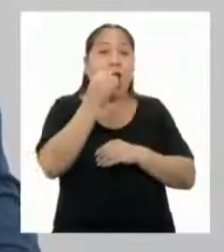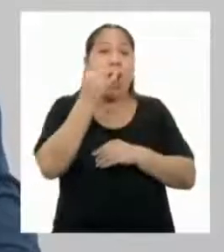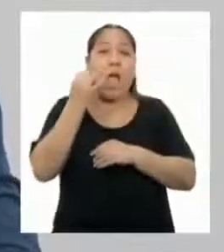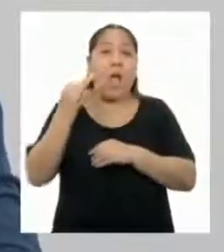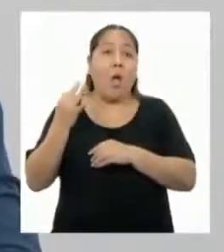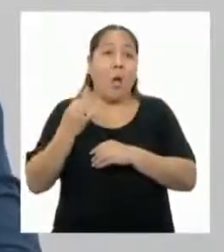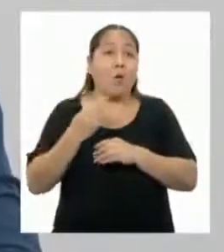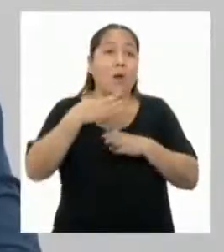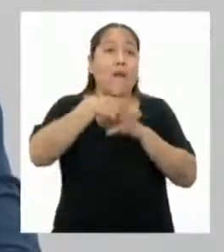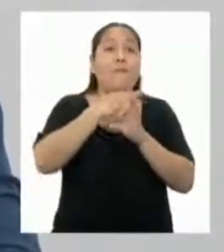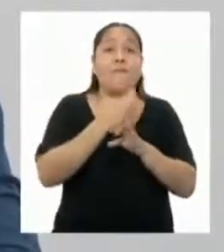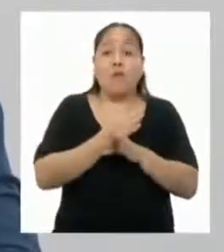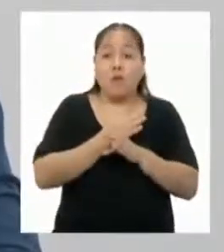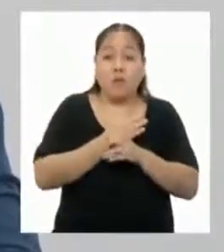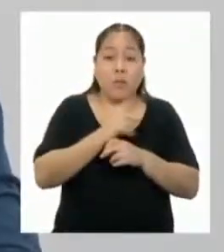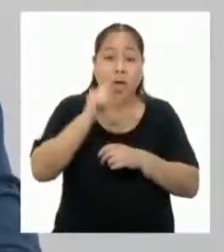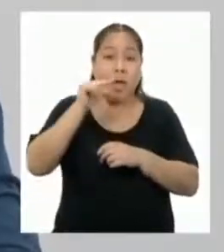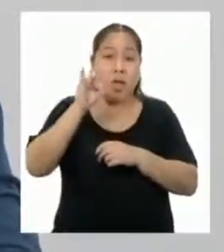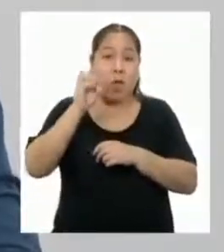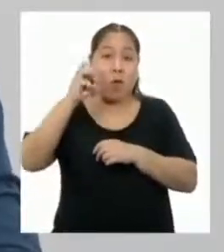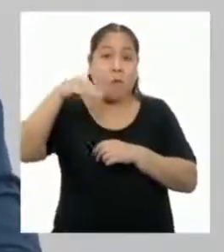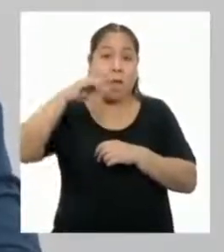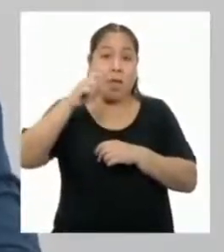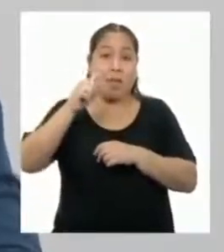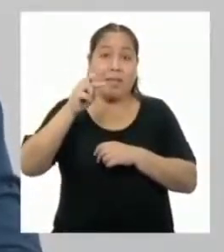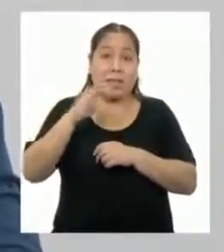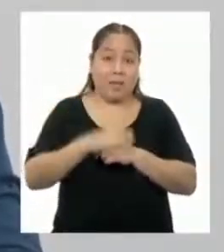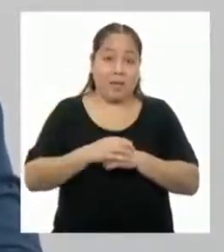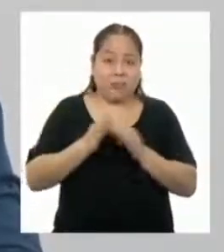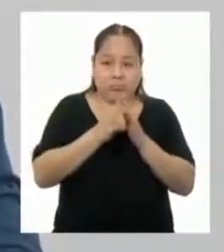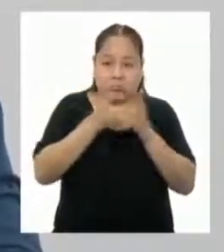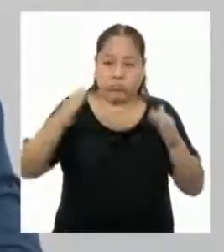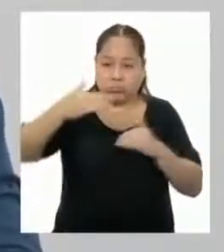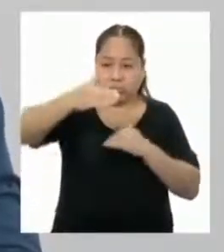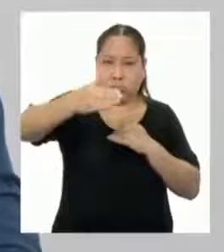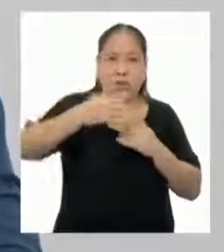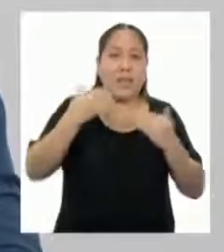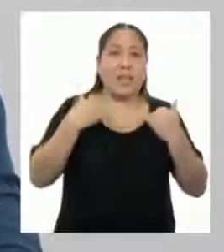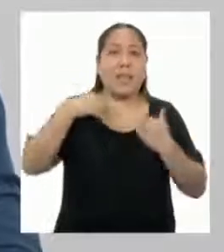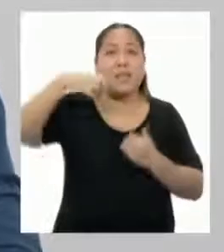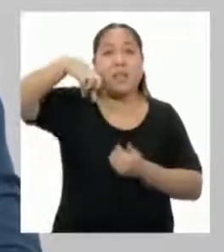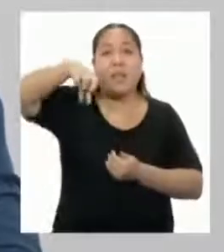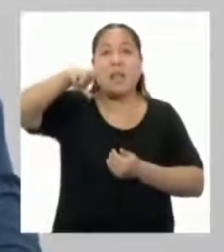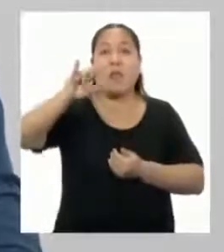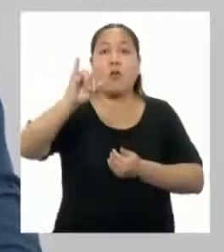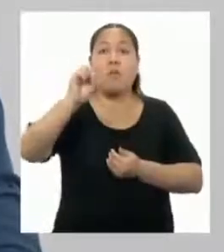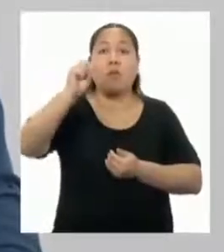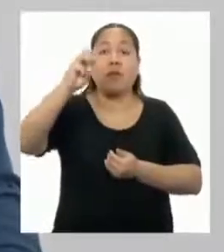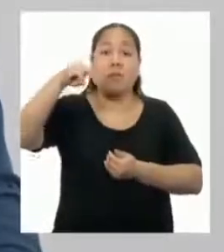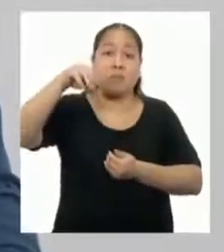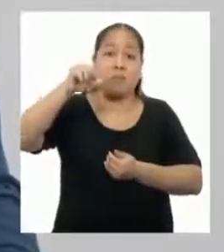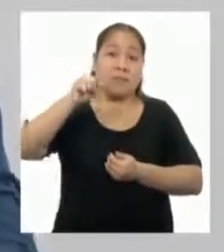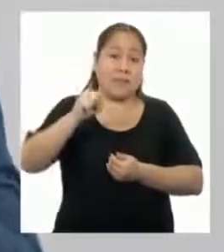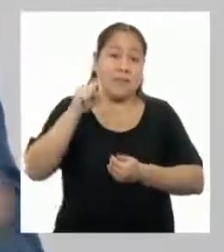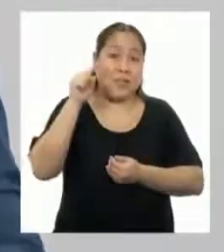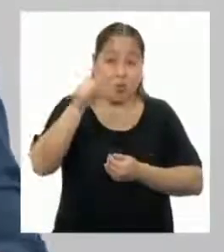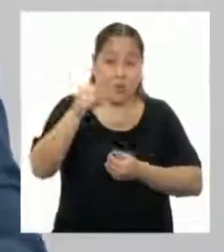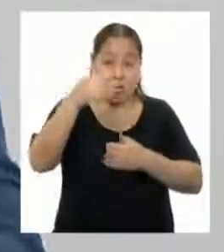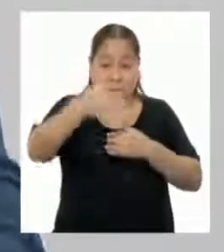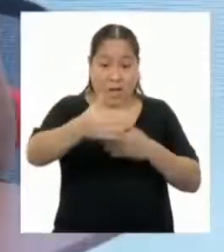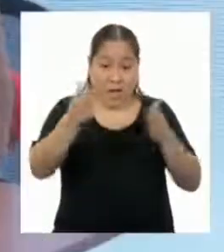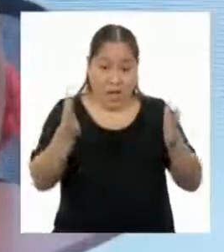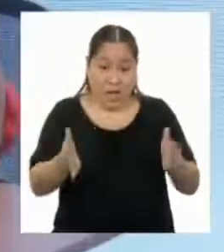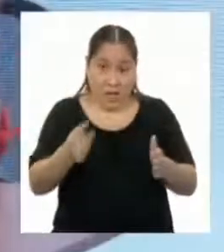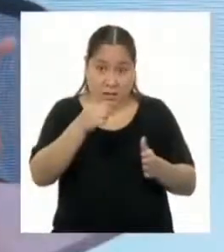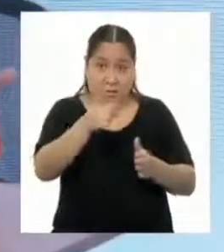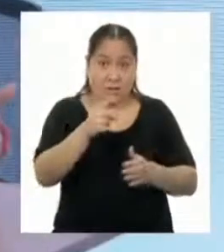de las formas geométricas tridimensionales que tienen los prismas. Y las cajas que quieres hacer son